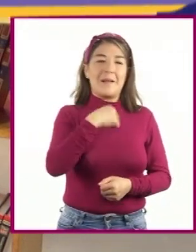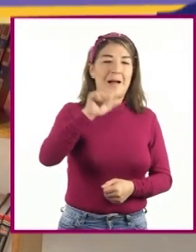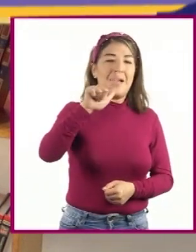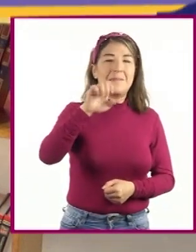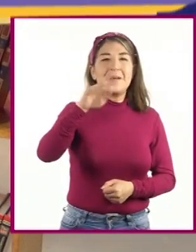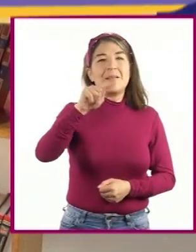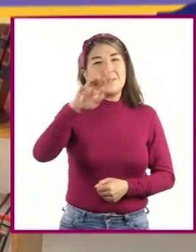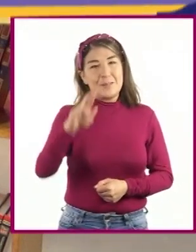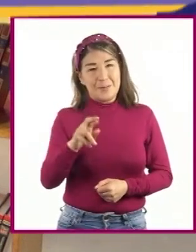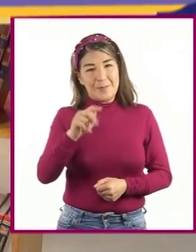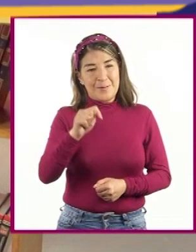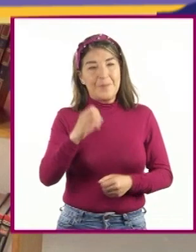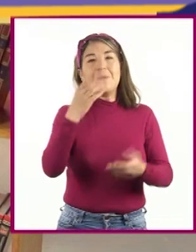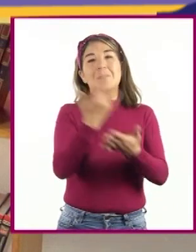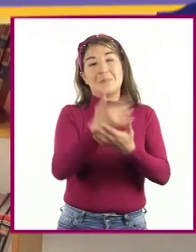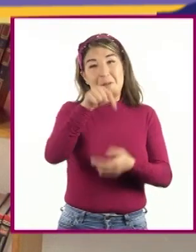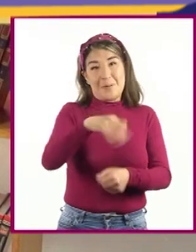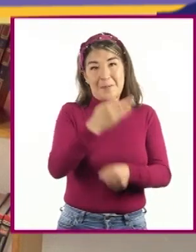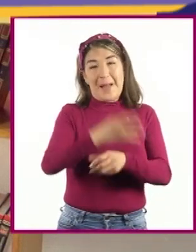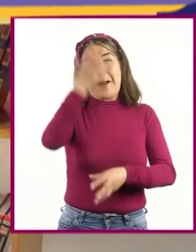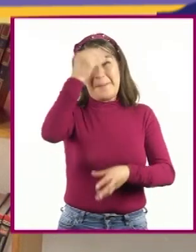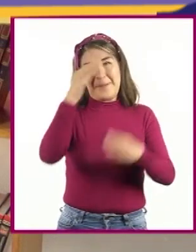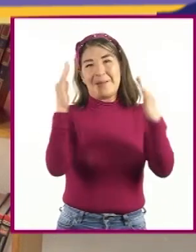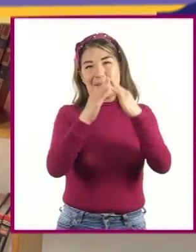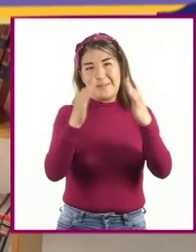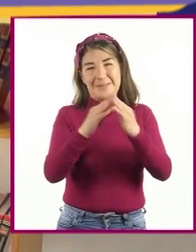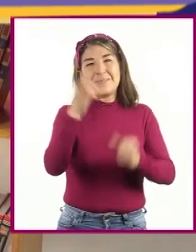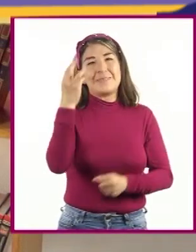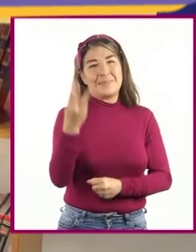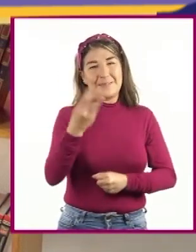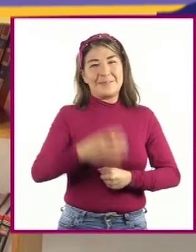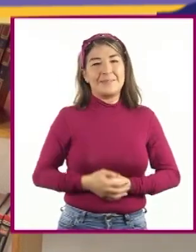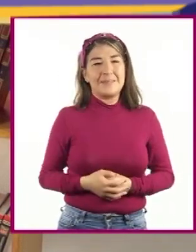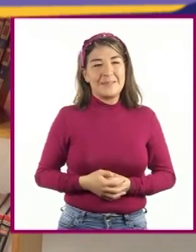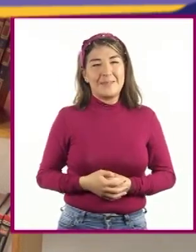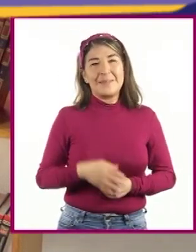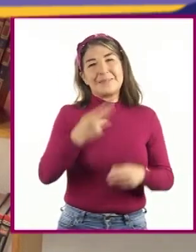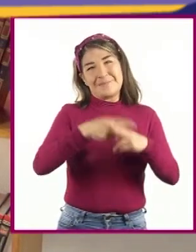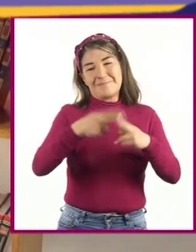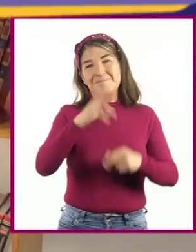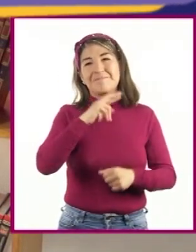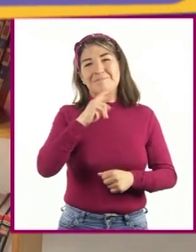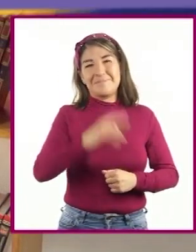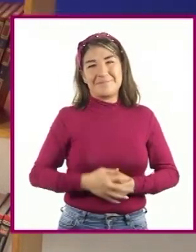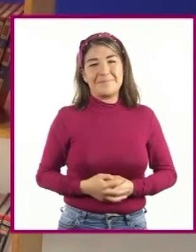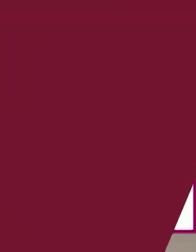Les esperamos muy pronto aquí en Aprende en Casa 3. Hasta pronto.